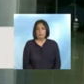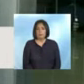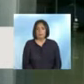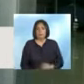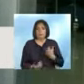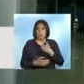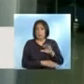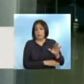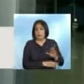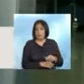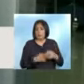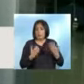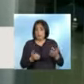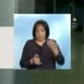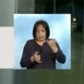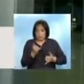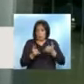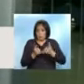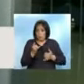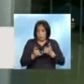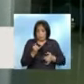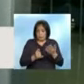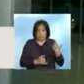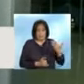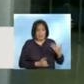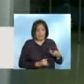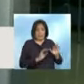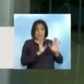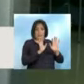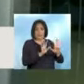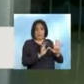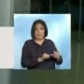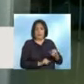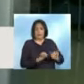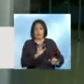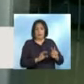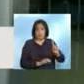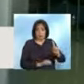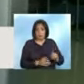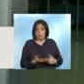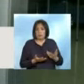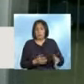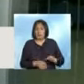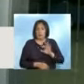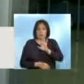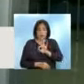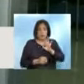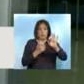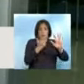Buenas tardes. Sí, tenemos la última actualización, que ha sido a las 10 y 11 de la mañana, al